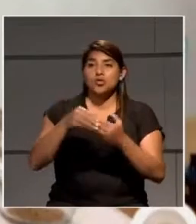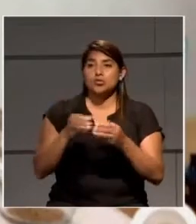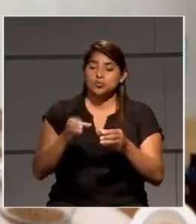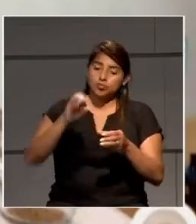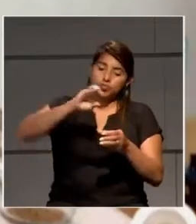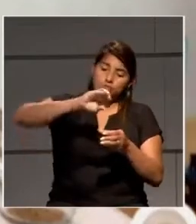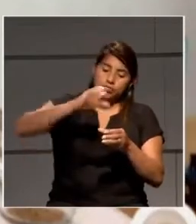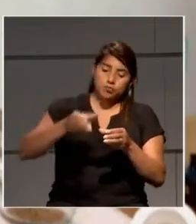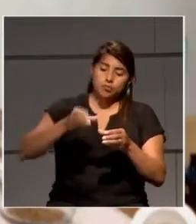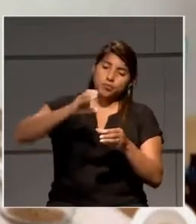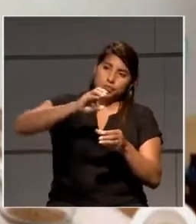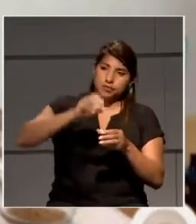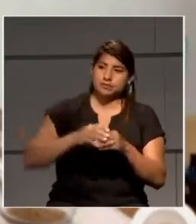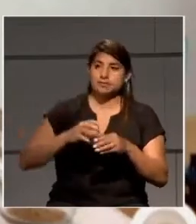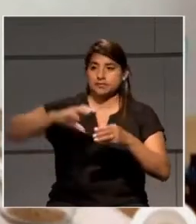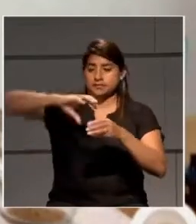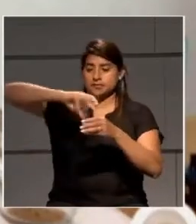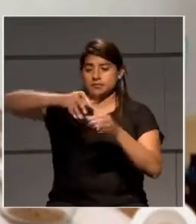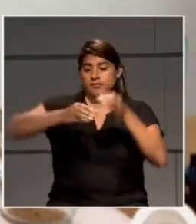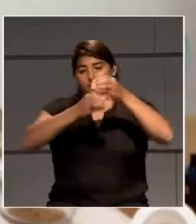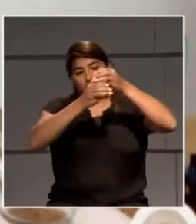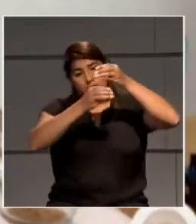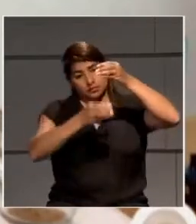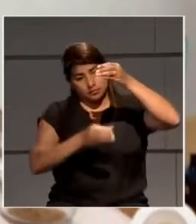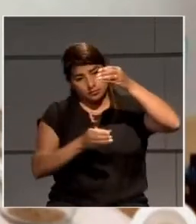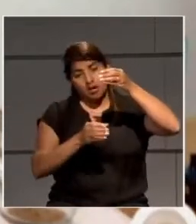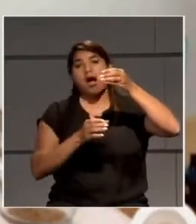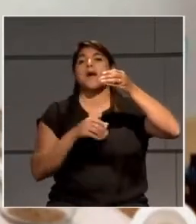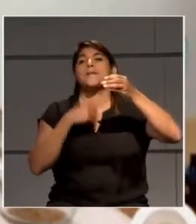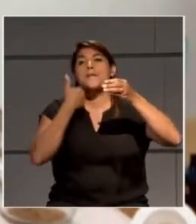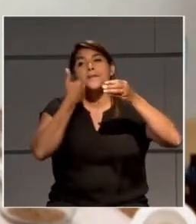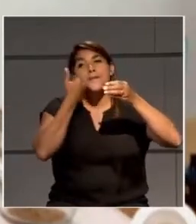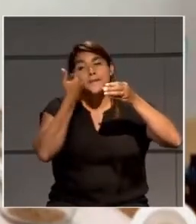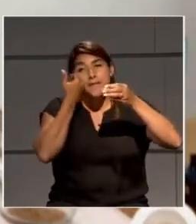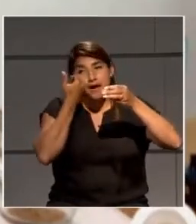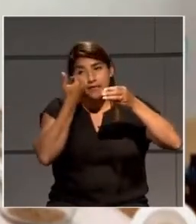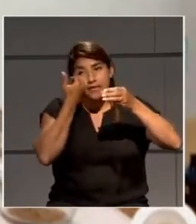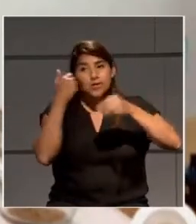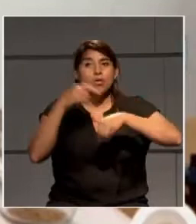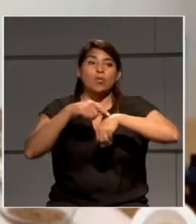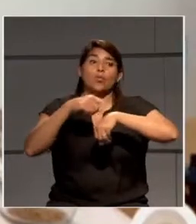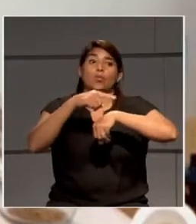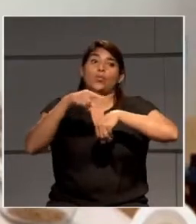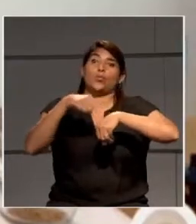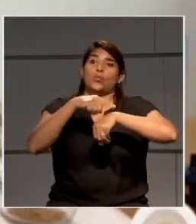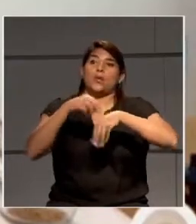tienen esos embudos, va a ser más fácil. Sí, Plug, porque si no, bueno, yo creo que hasta